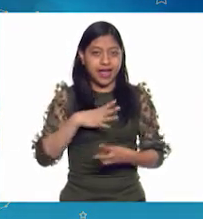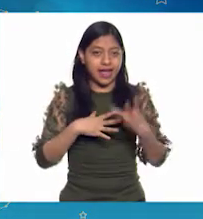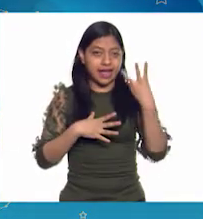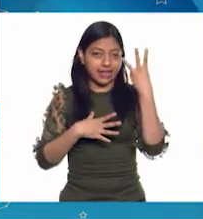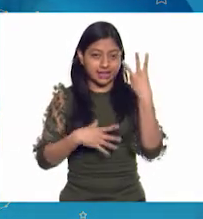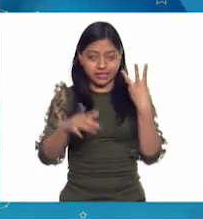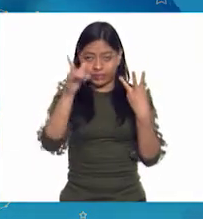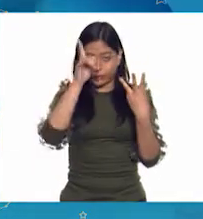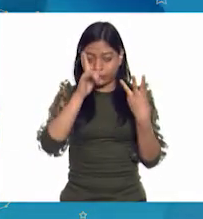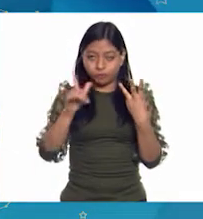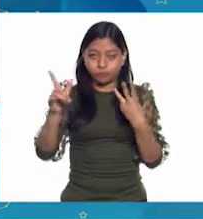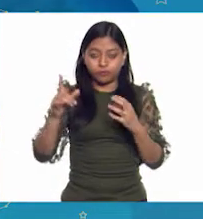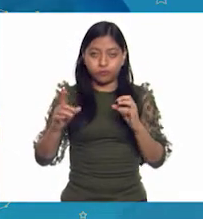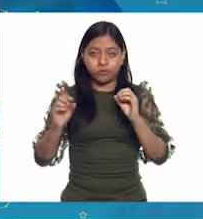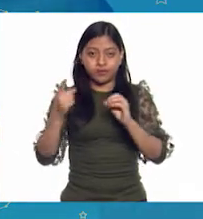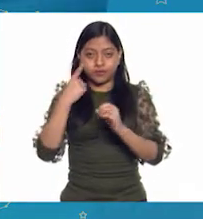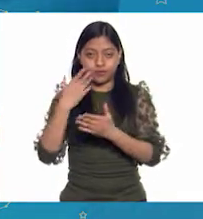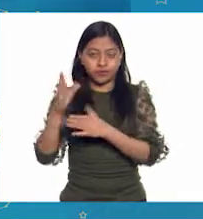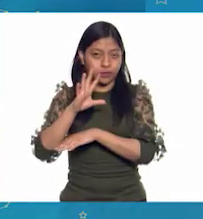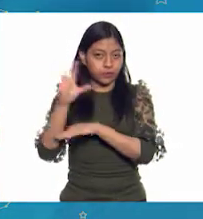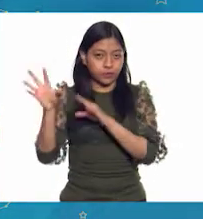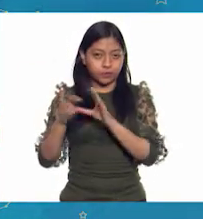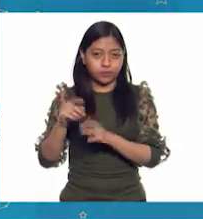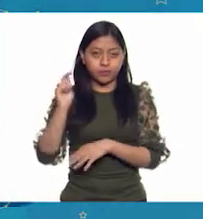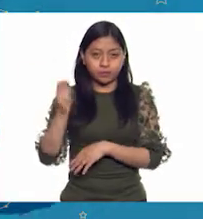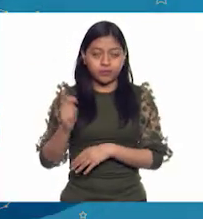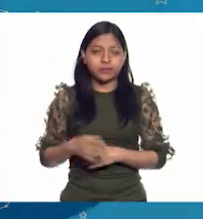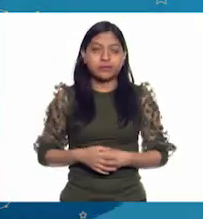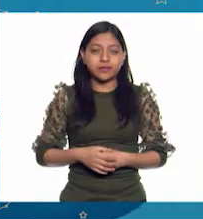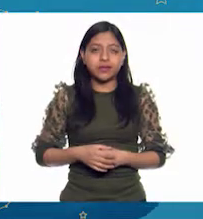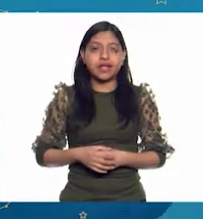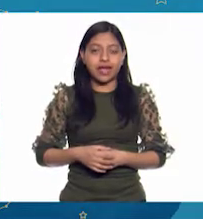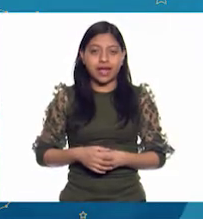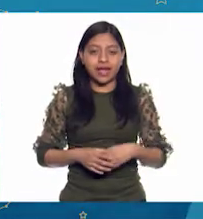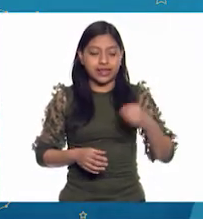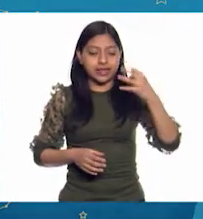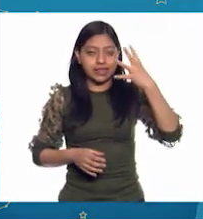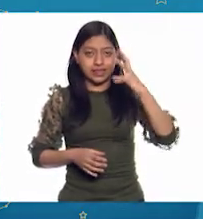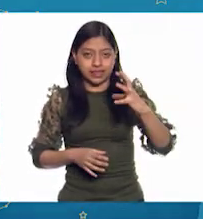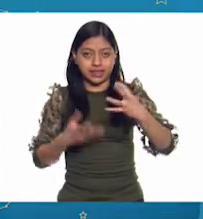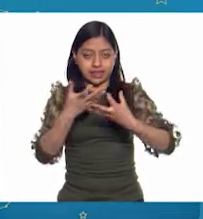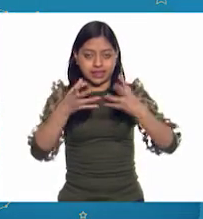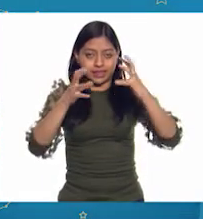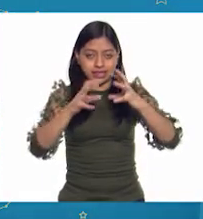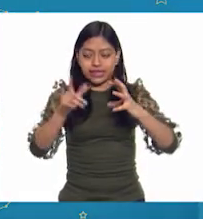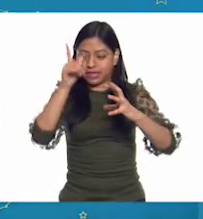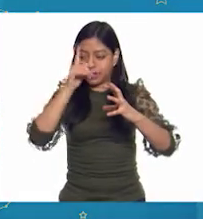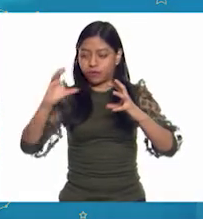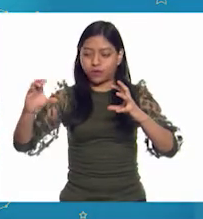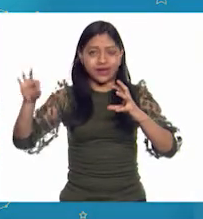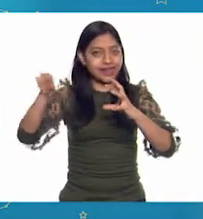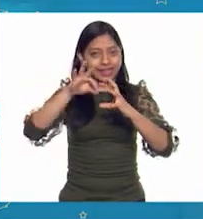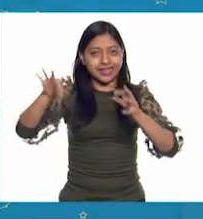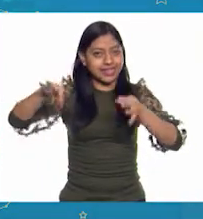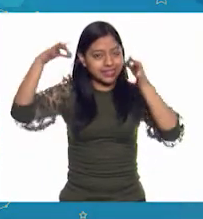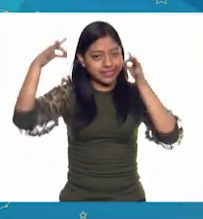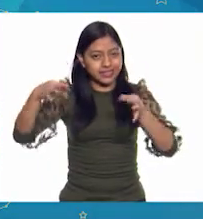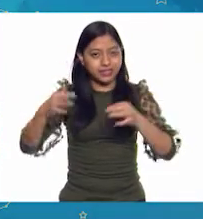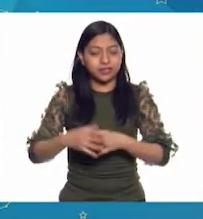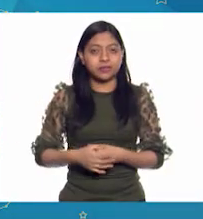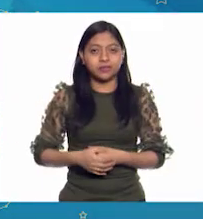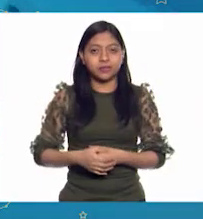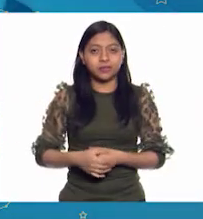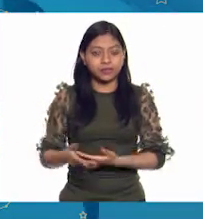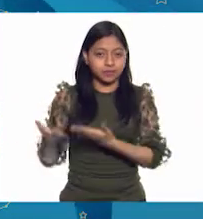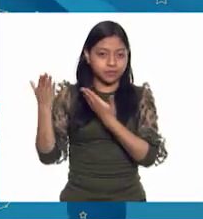eclipses lunares. Total, donde la luna entra por completo en la sombra de la Tierra. Parcial, donde la luna solo